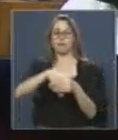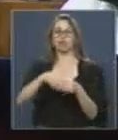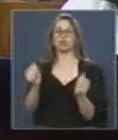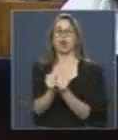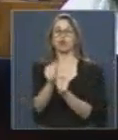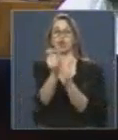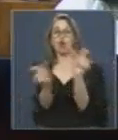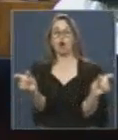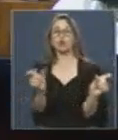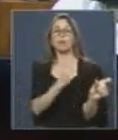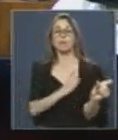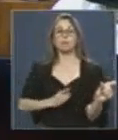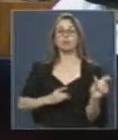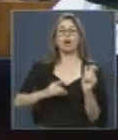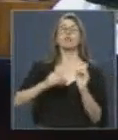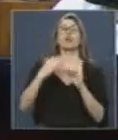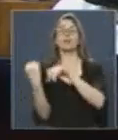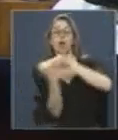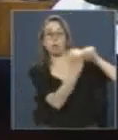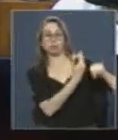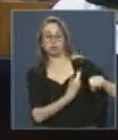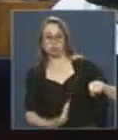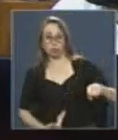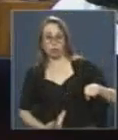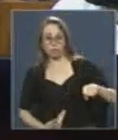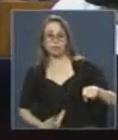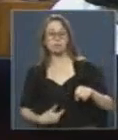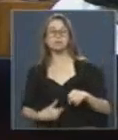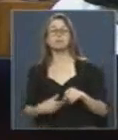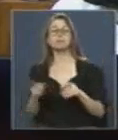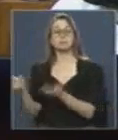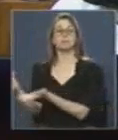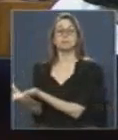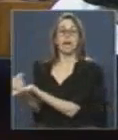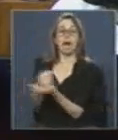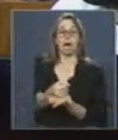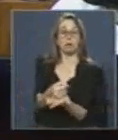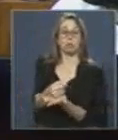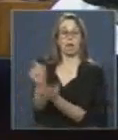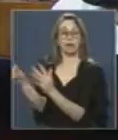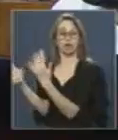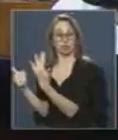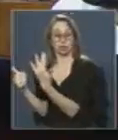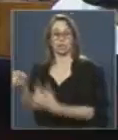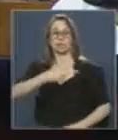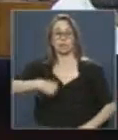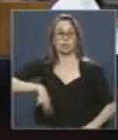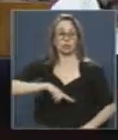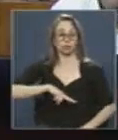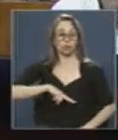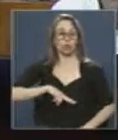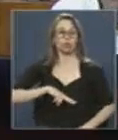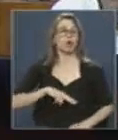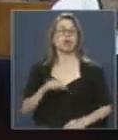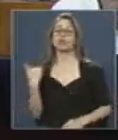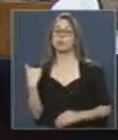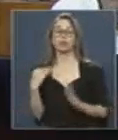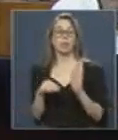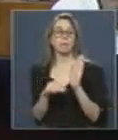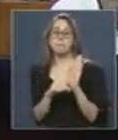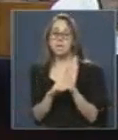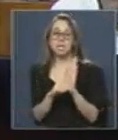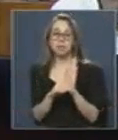gran mayoría de la oposición contribuyeron a que nosotros pudiéramos reducir, aunque sea